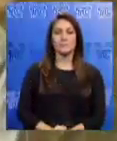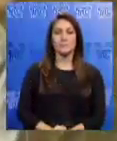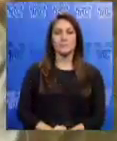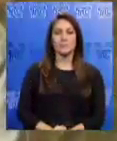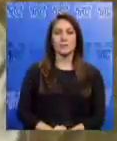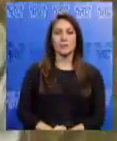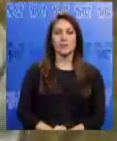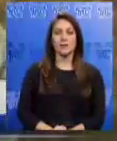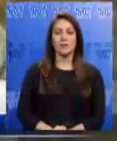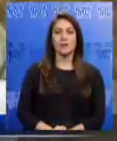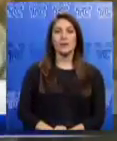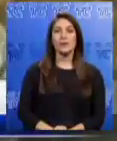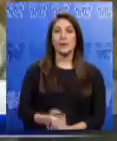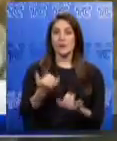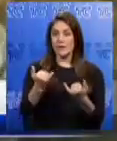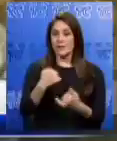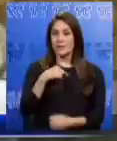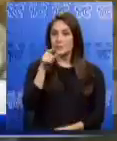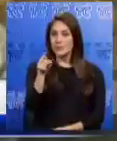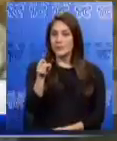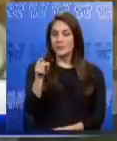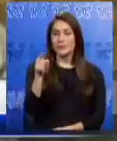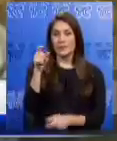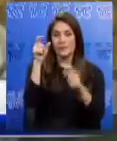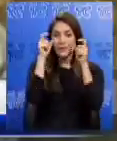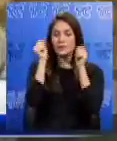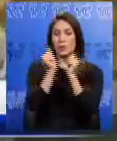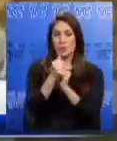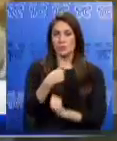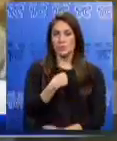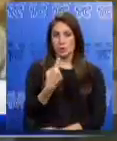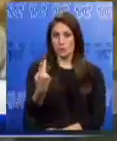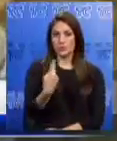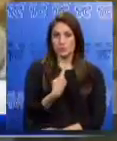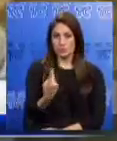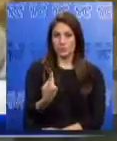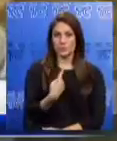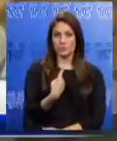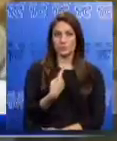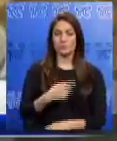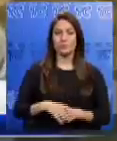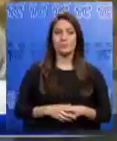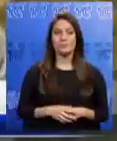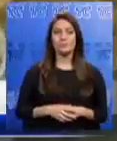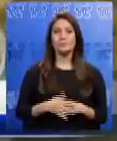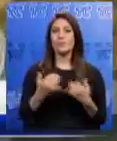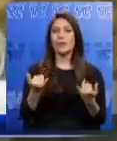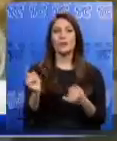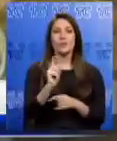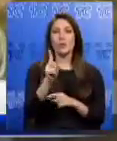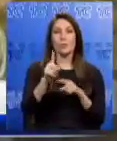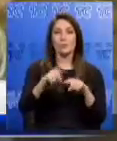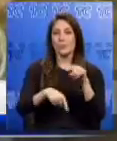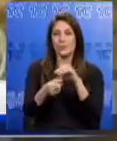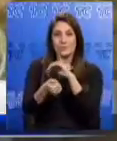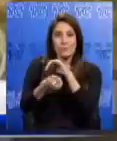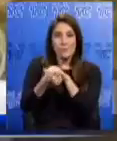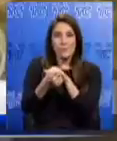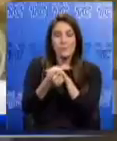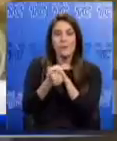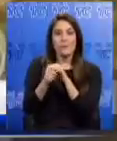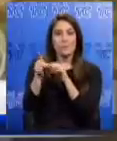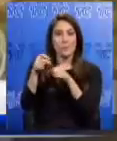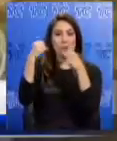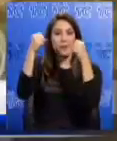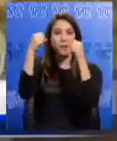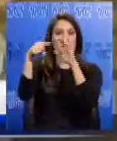Ahora el asunto es entre usted y yo, señor Lazo. Entre usted y yo. Ahora es el asunto entre los dos. Ahora ya no va por esconderse en la campaña sucia que hizo